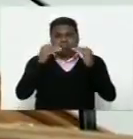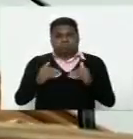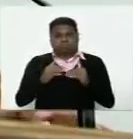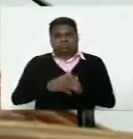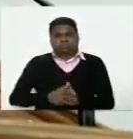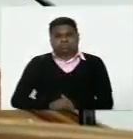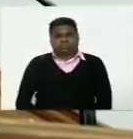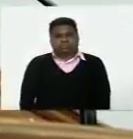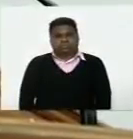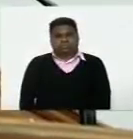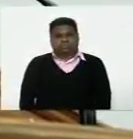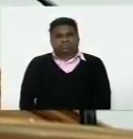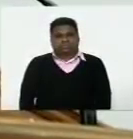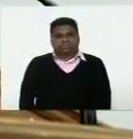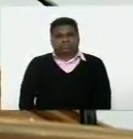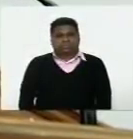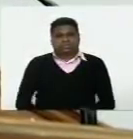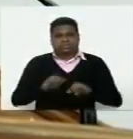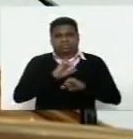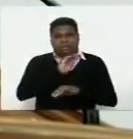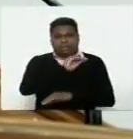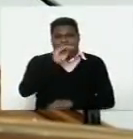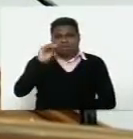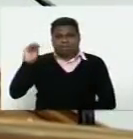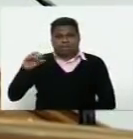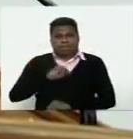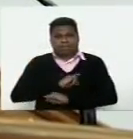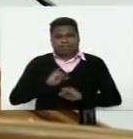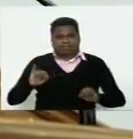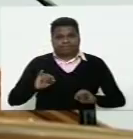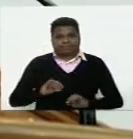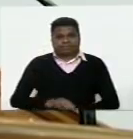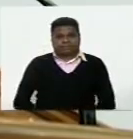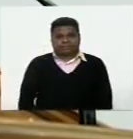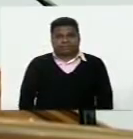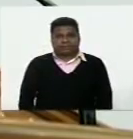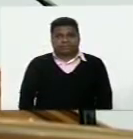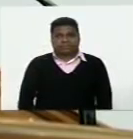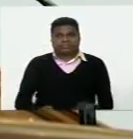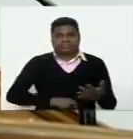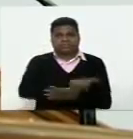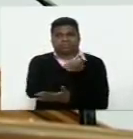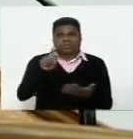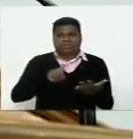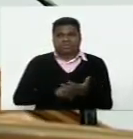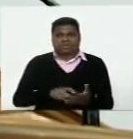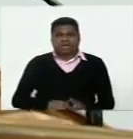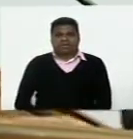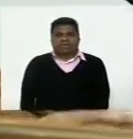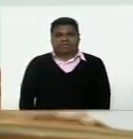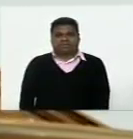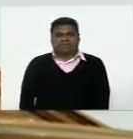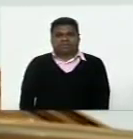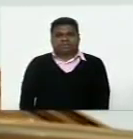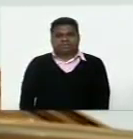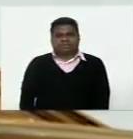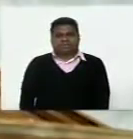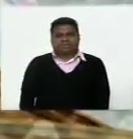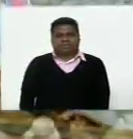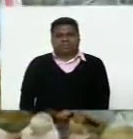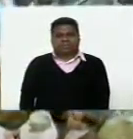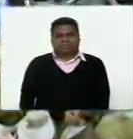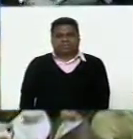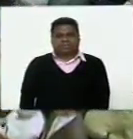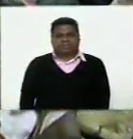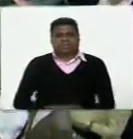La materia por la cual fue convocada esta sesión, ciudadana presidenta, ha sido vista en su totalidad. Se levanta la sesión y